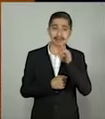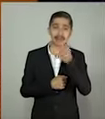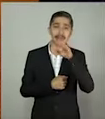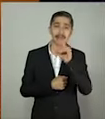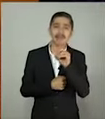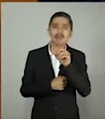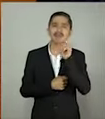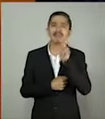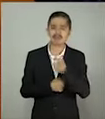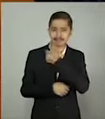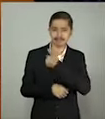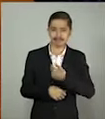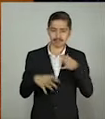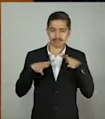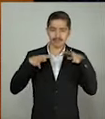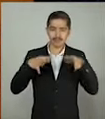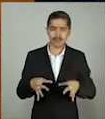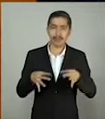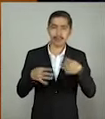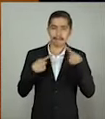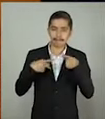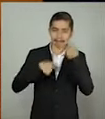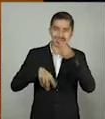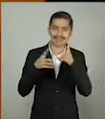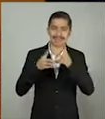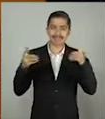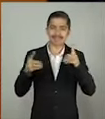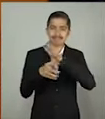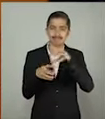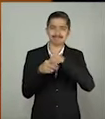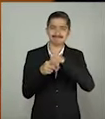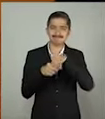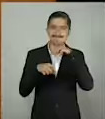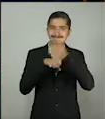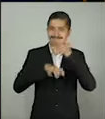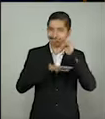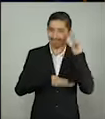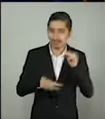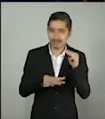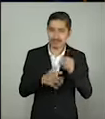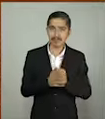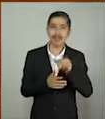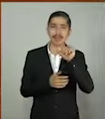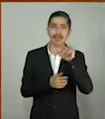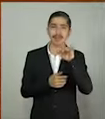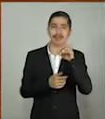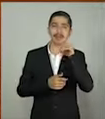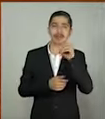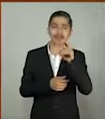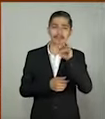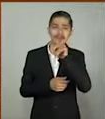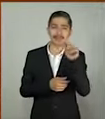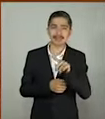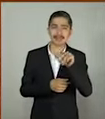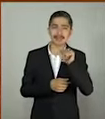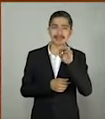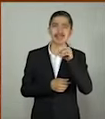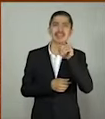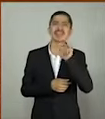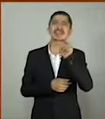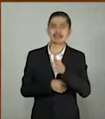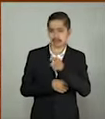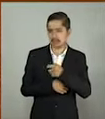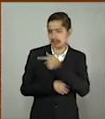Delgado, presidente de la Fundación Ciudadana para el Desarrollo Integral de Michoacán. Abelardo Pérez